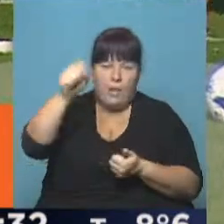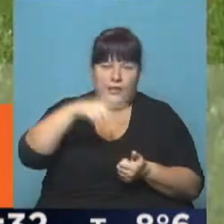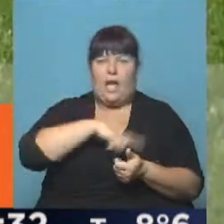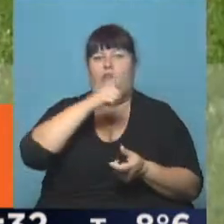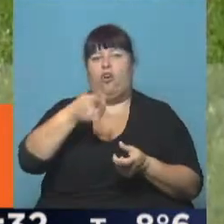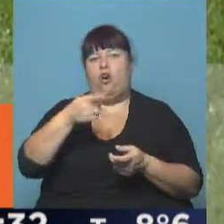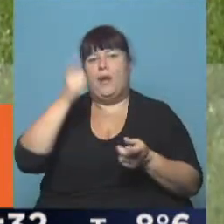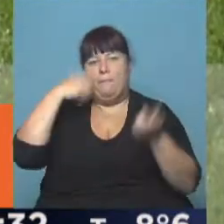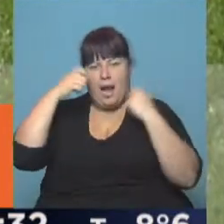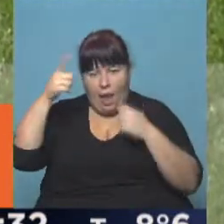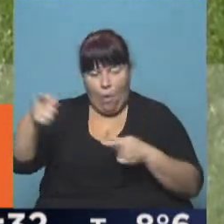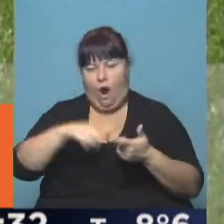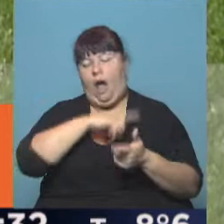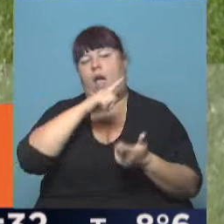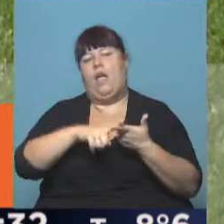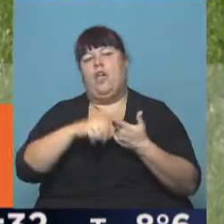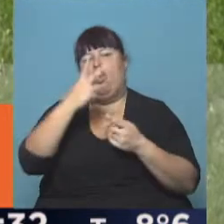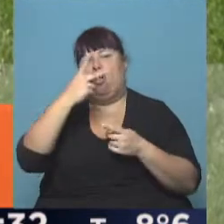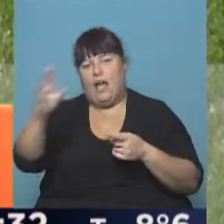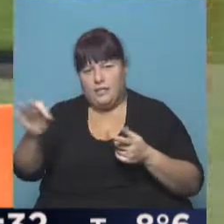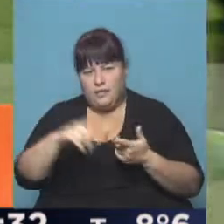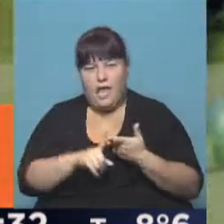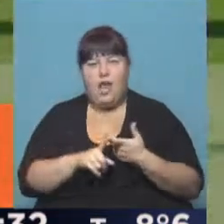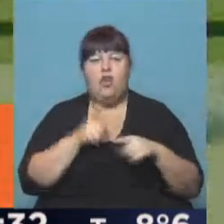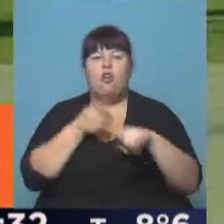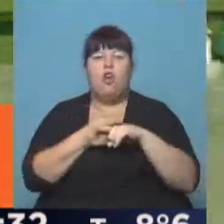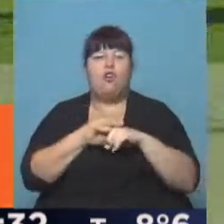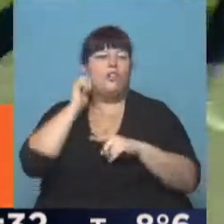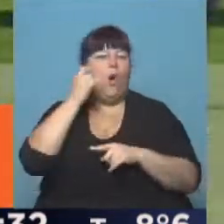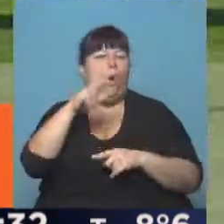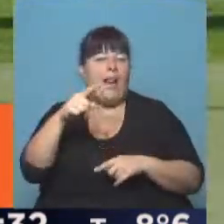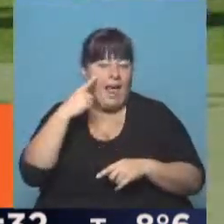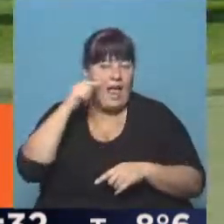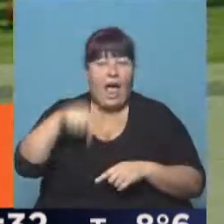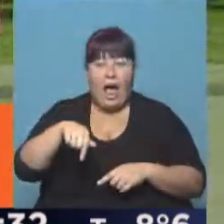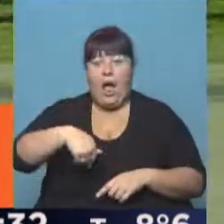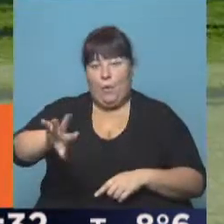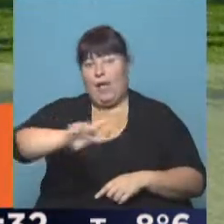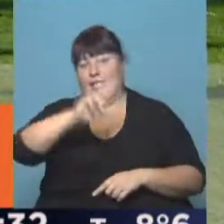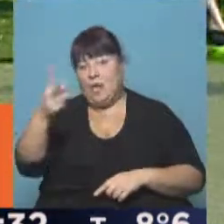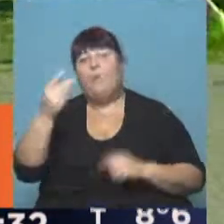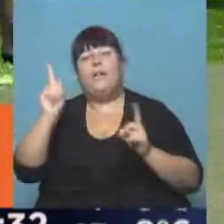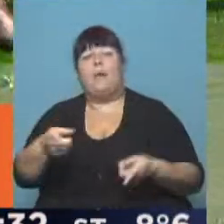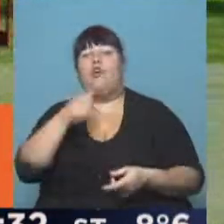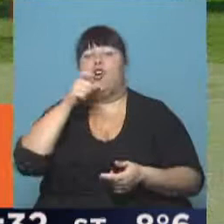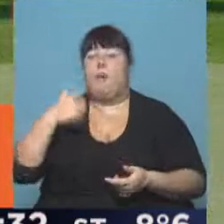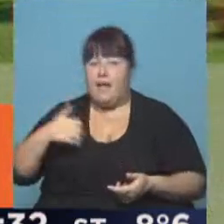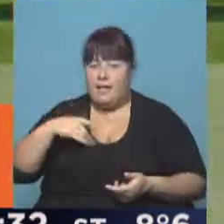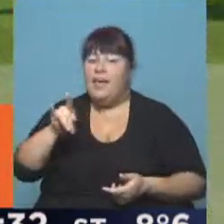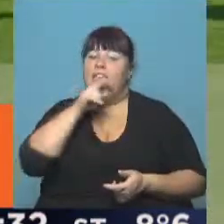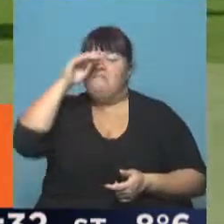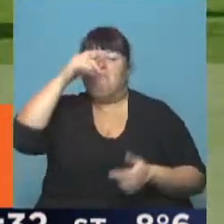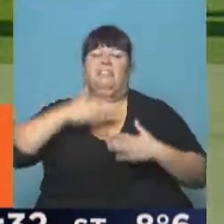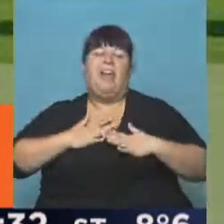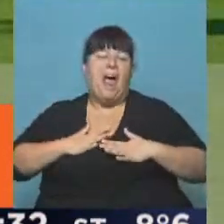fue en Asunción del Paraguay, el 2-0 ante Guaraní. Y ahora se viene la vuelta, pero también la Copa Argentina. Gallardo descansa